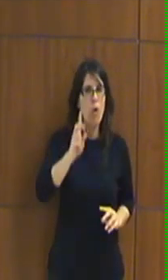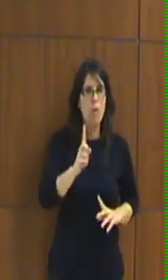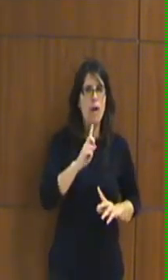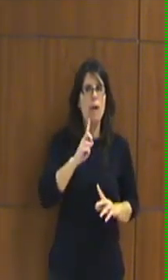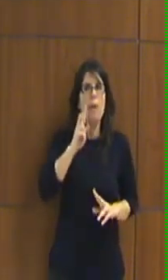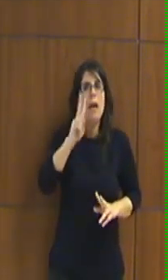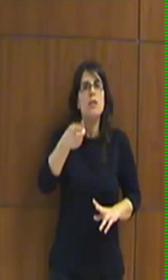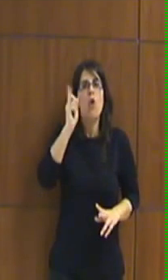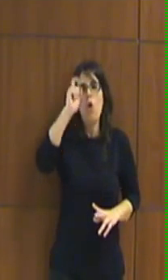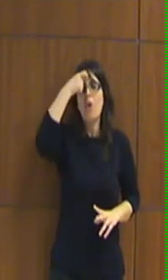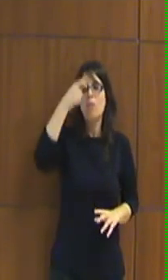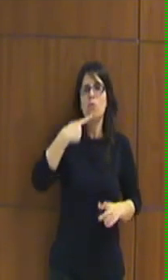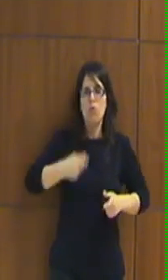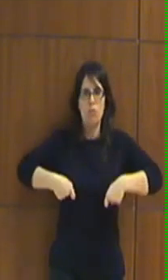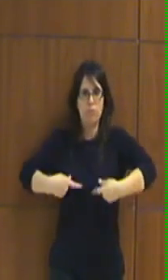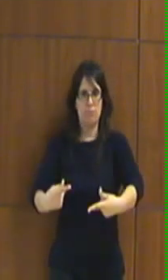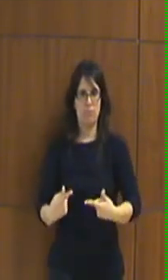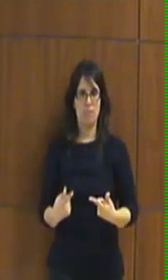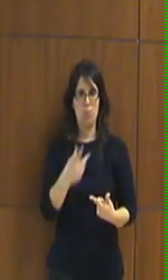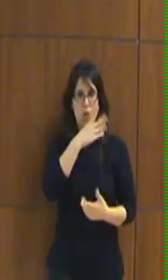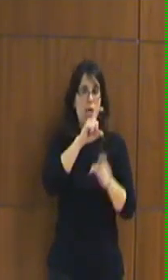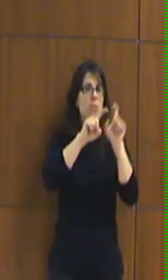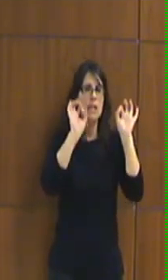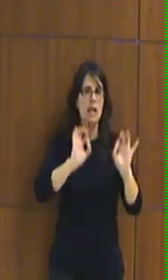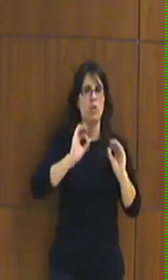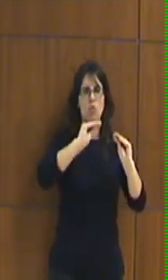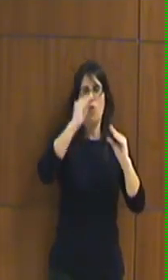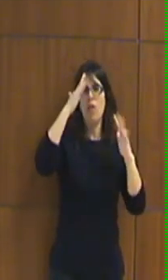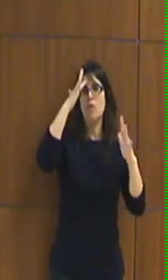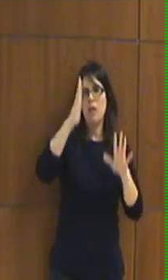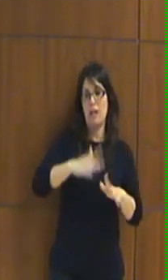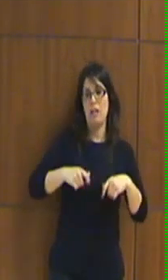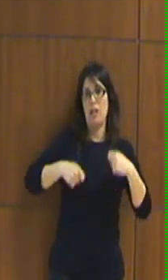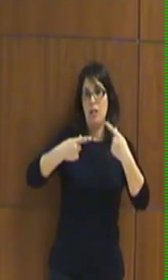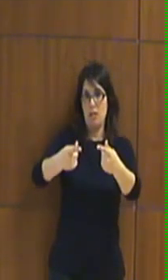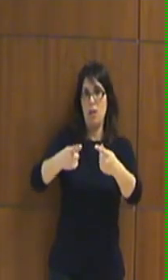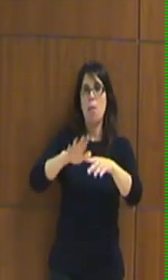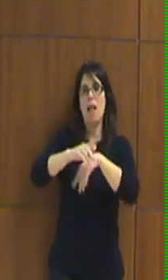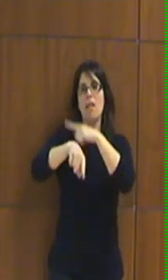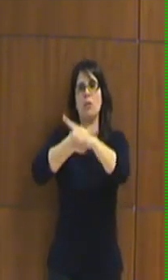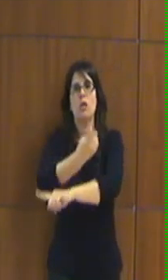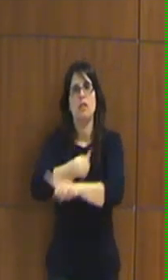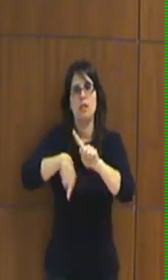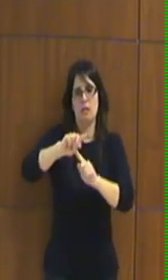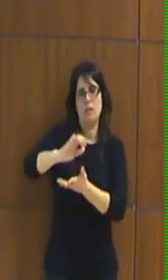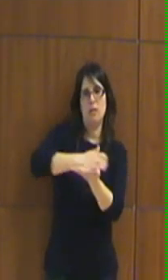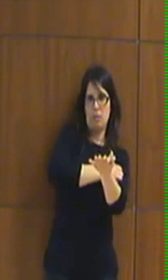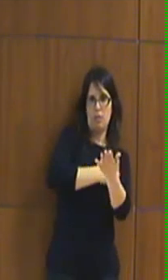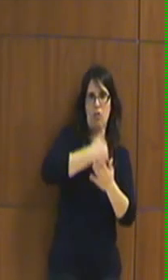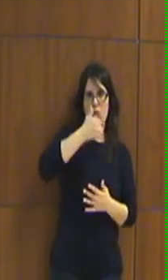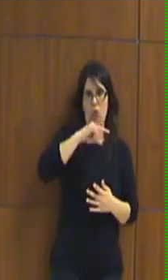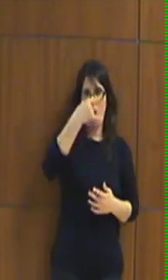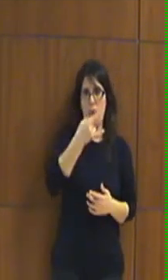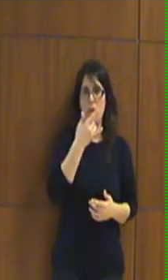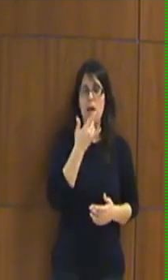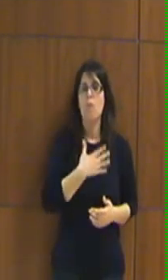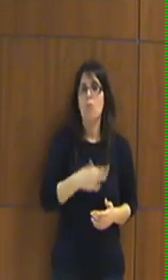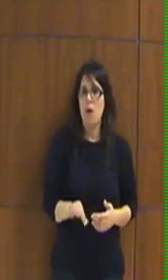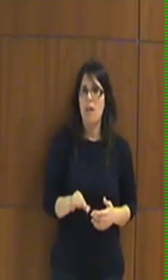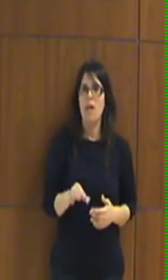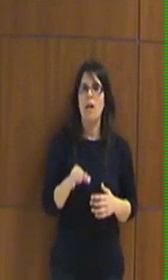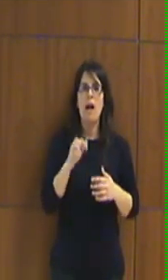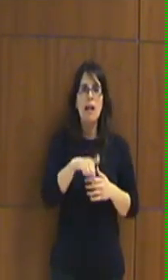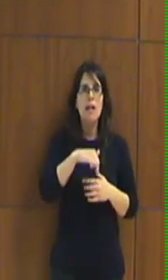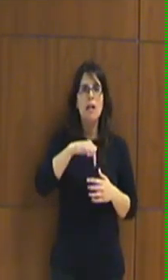siempre aportar algo a cambio de que vas a recibir algo más, ¿no? Luego va a haber un gap de beneficio. Aquí siempre es coste, o sea, esto